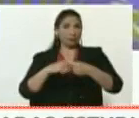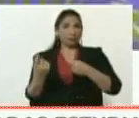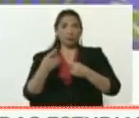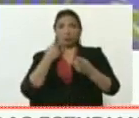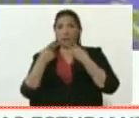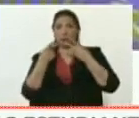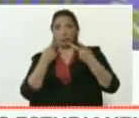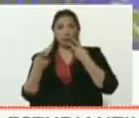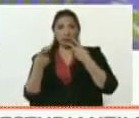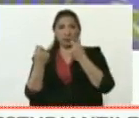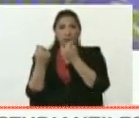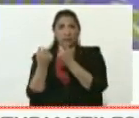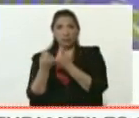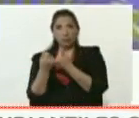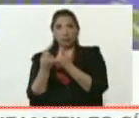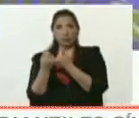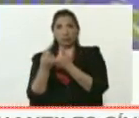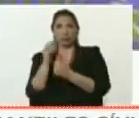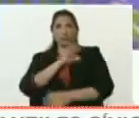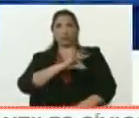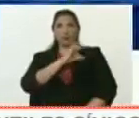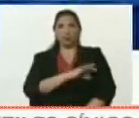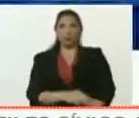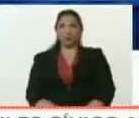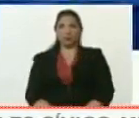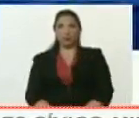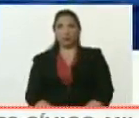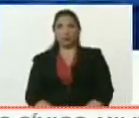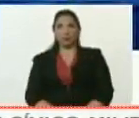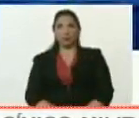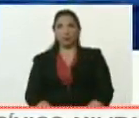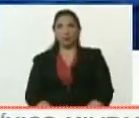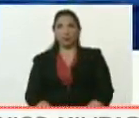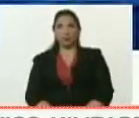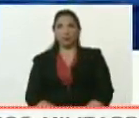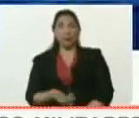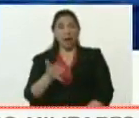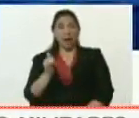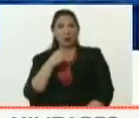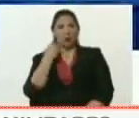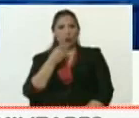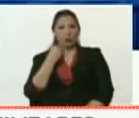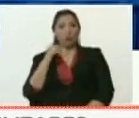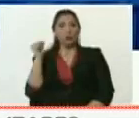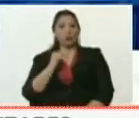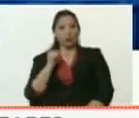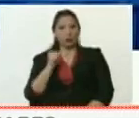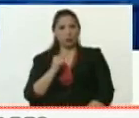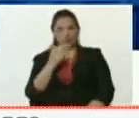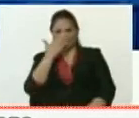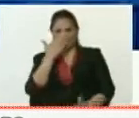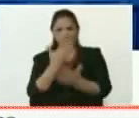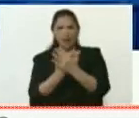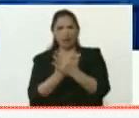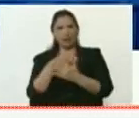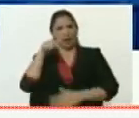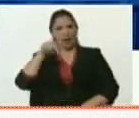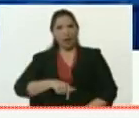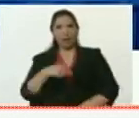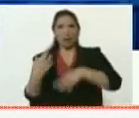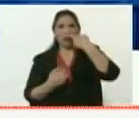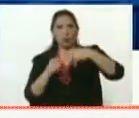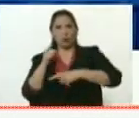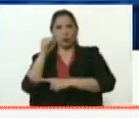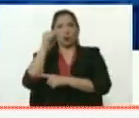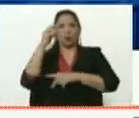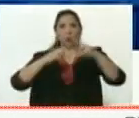política, económica, social. Hay una juventud, sí, al frente de esta revolución